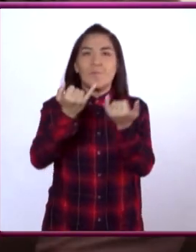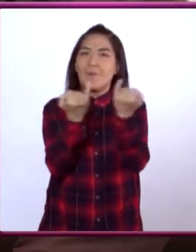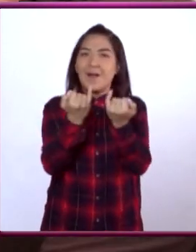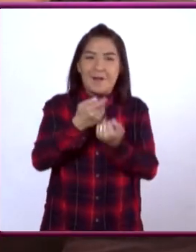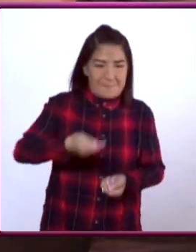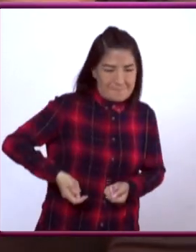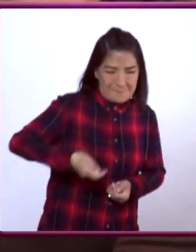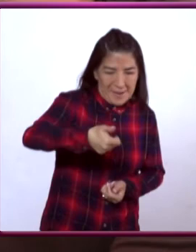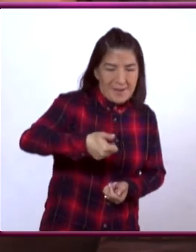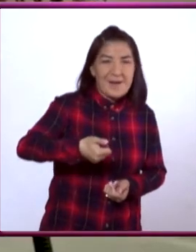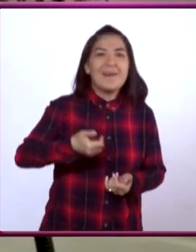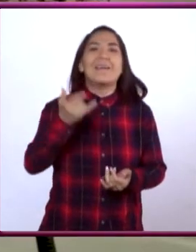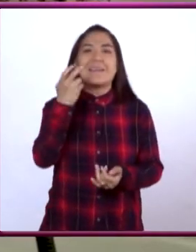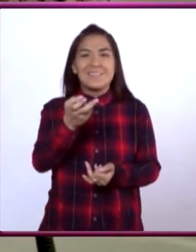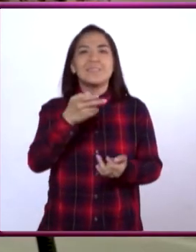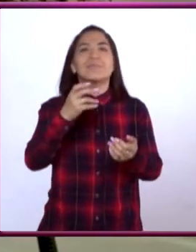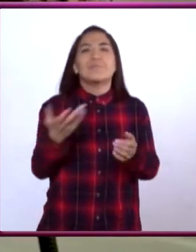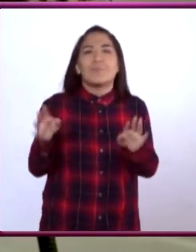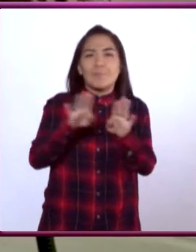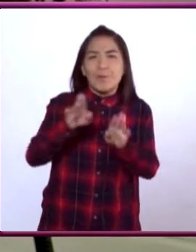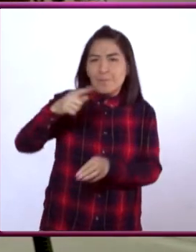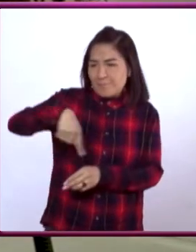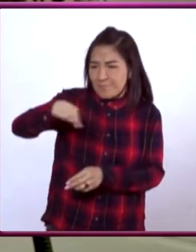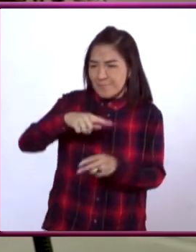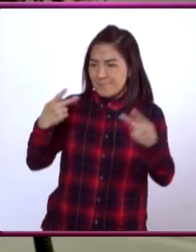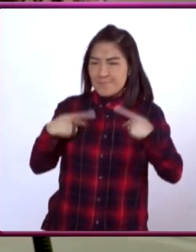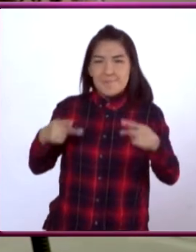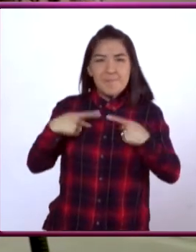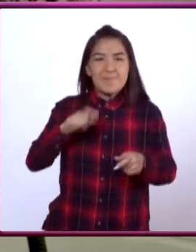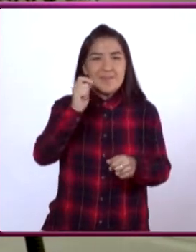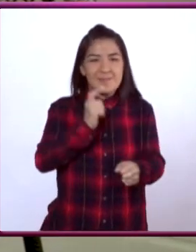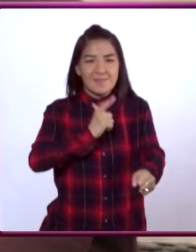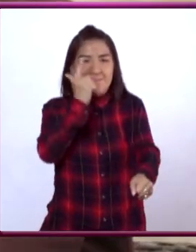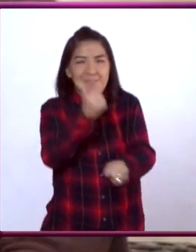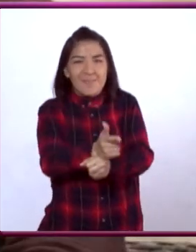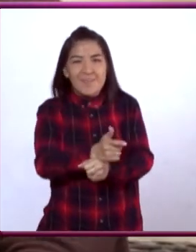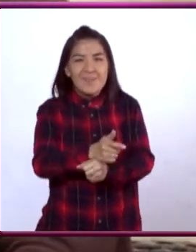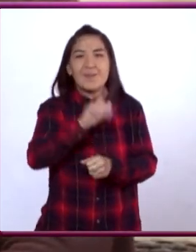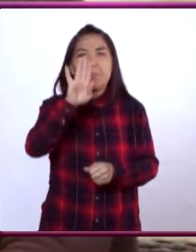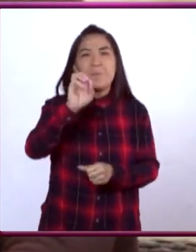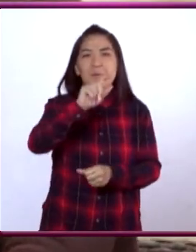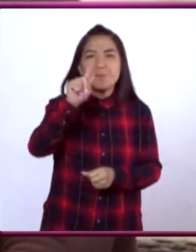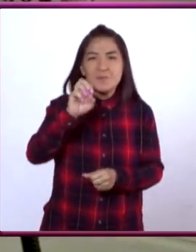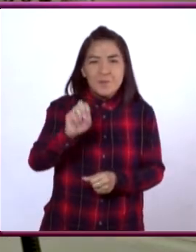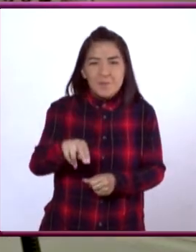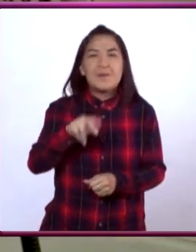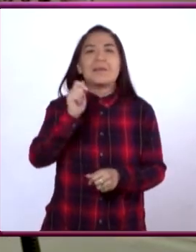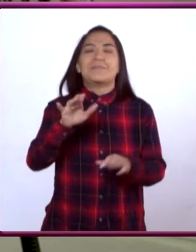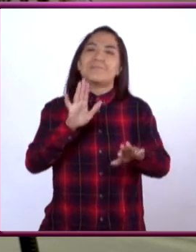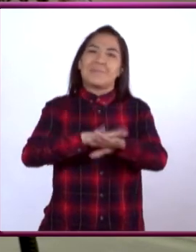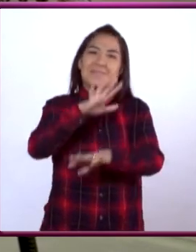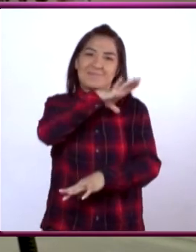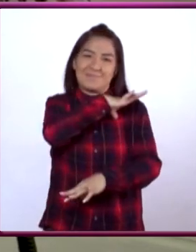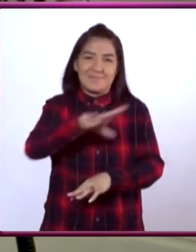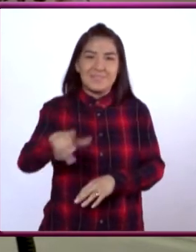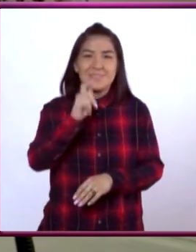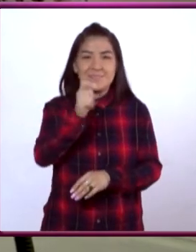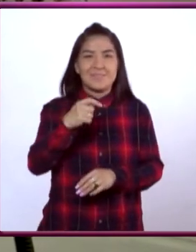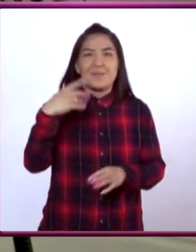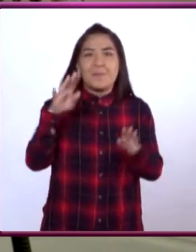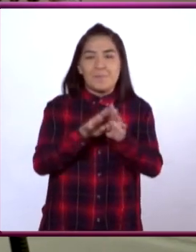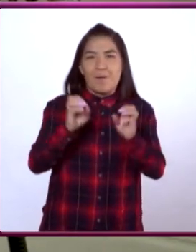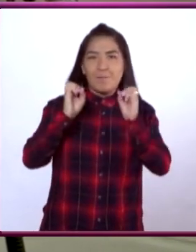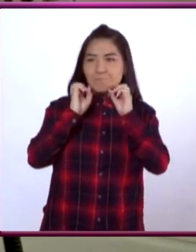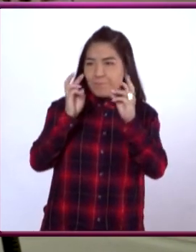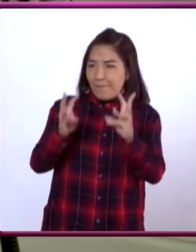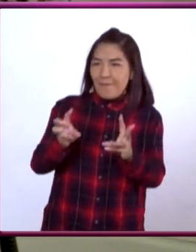es como jugar canicas. Sí. ¿Te imaginas la cara del equipo de personas que descubrieron el bosón de Higgs? De seguro fue fantástica,